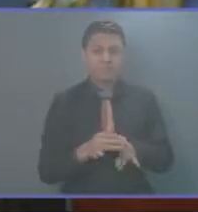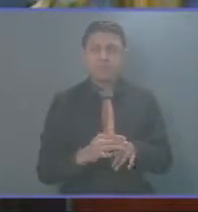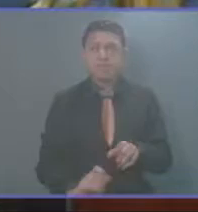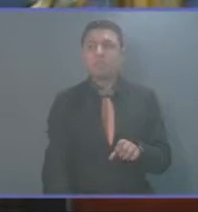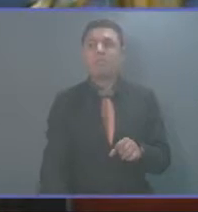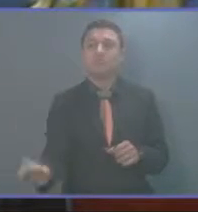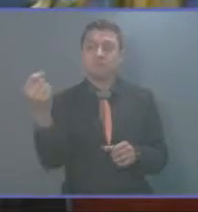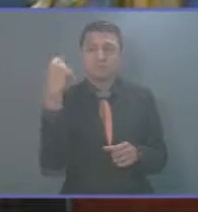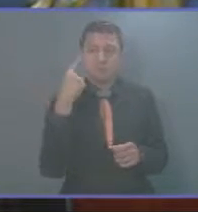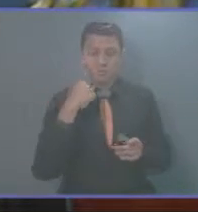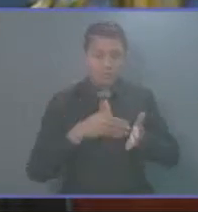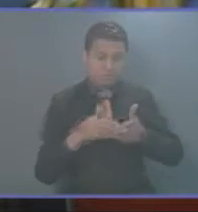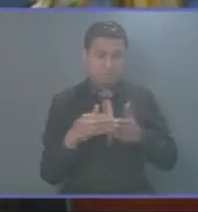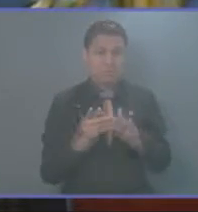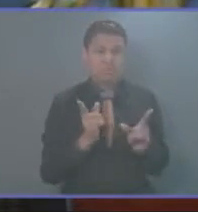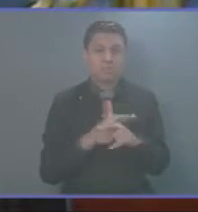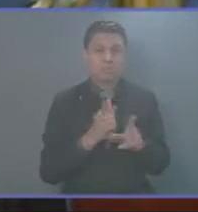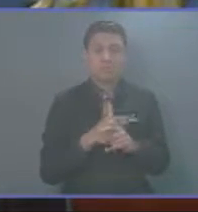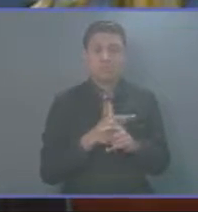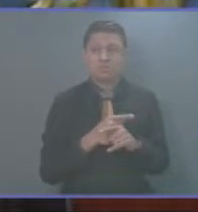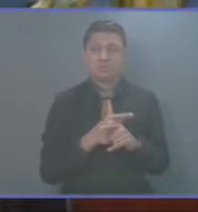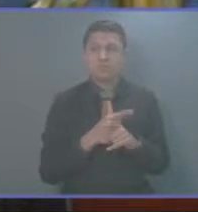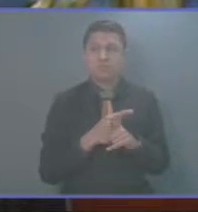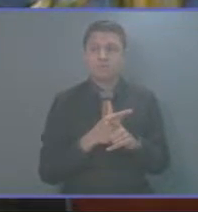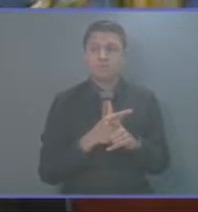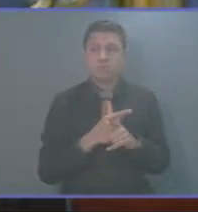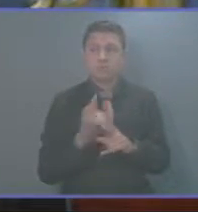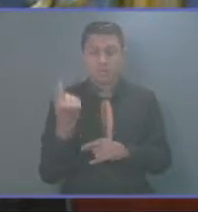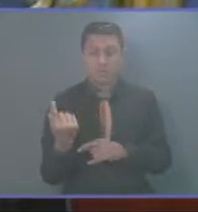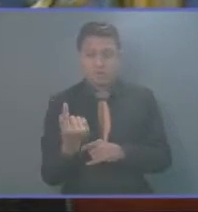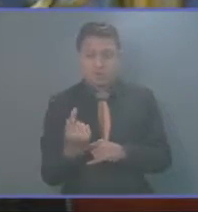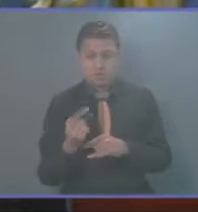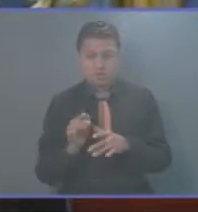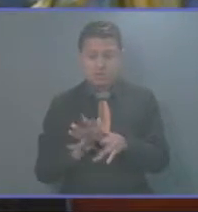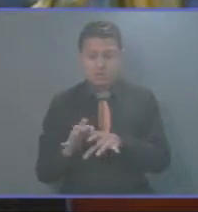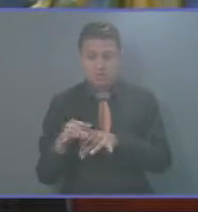que empecemos a cambiar la invisibilidad por